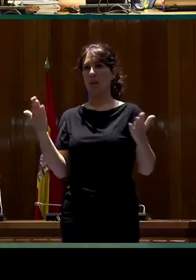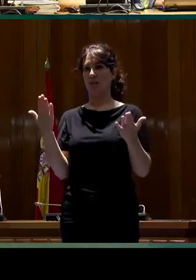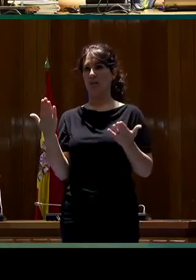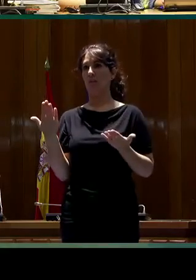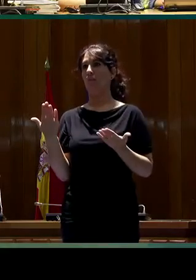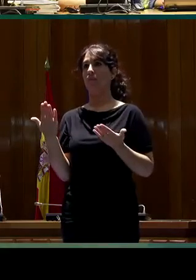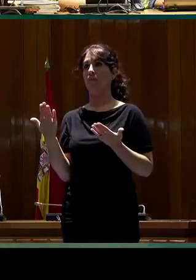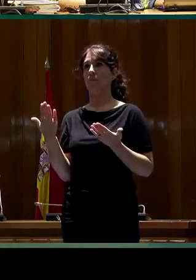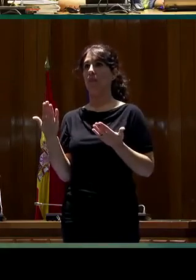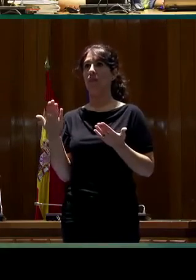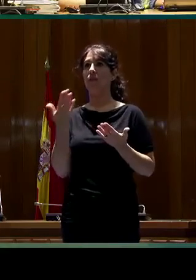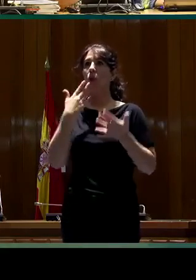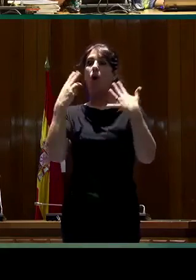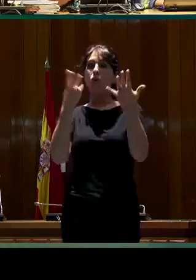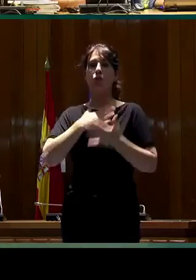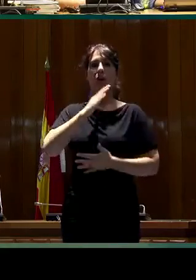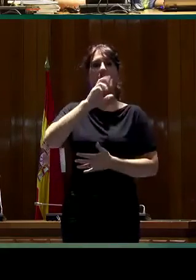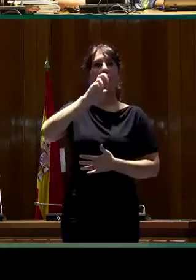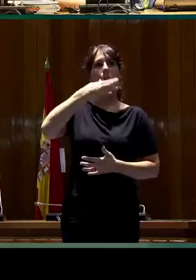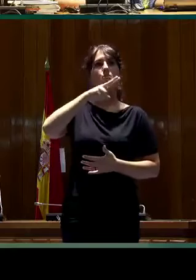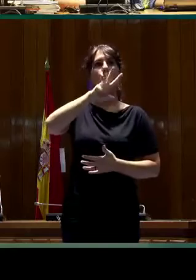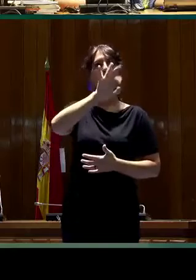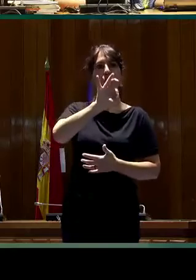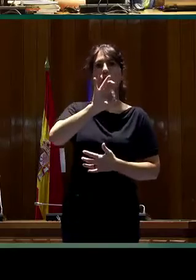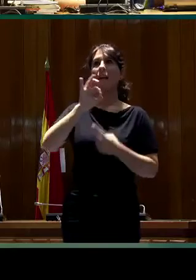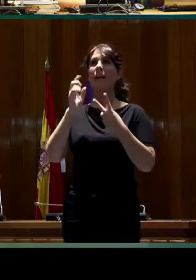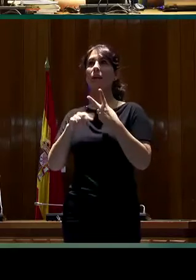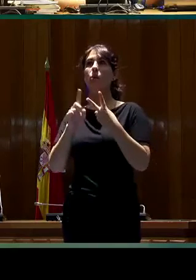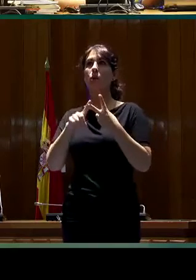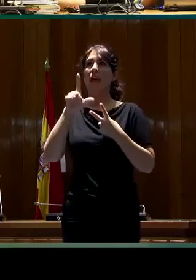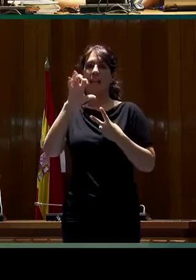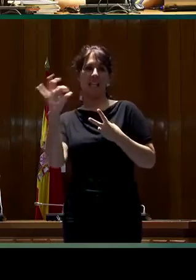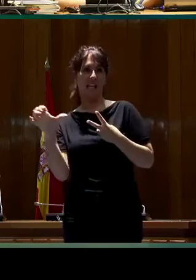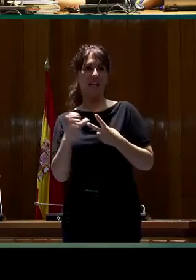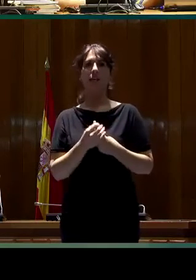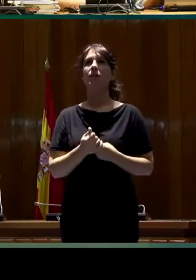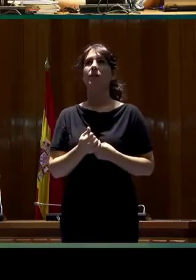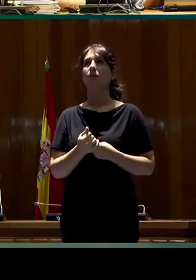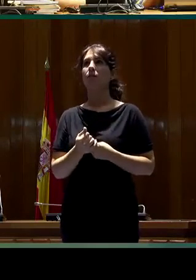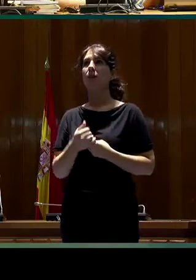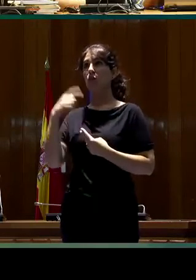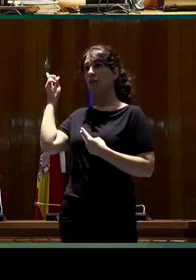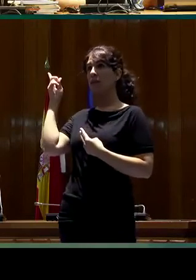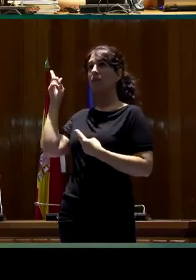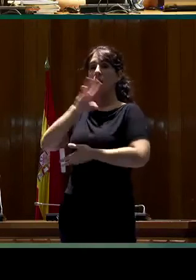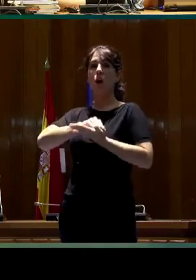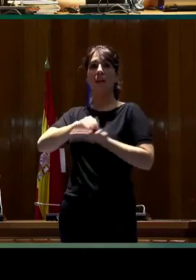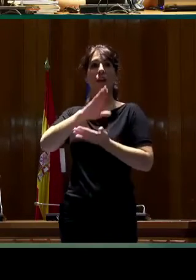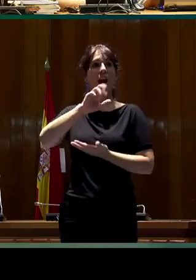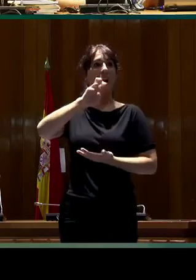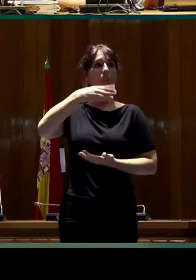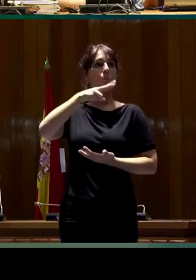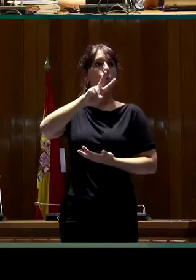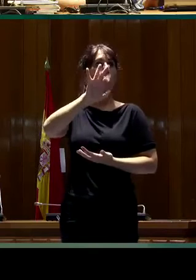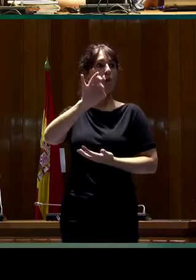cuentos. 8 son de la colección Carambuco y un cuento de Cense. Entonces, de lo que sí que os quería hablar era de esta colección de Carambuco. Yo no sé si la conocéis,